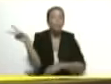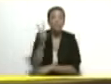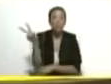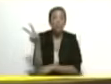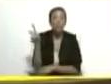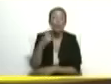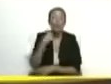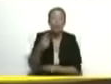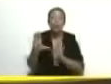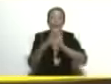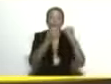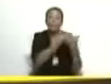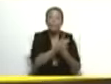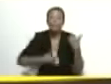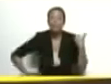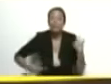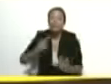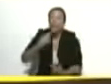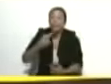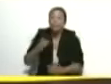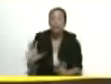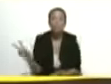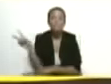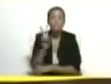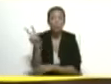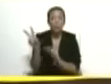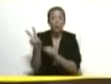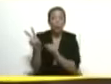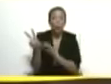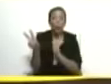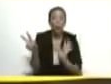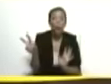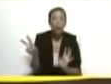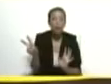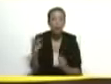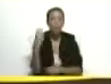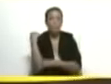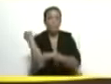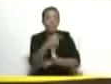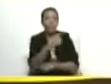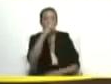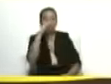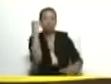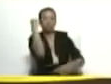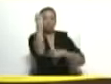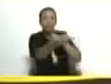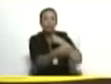su decreto presidencial, Venezuela era una amenaza